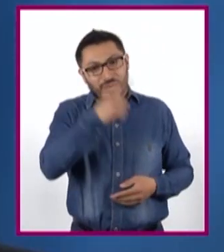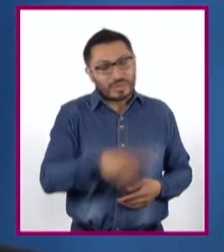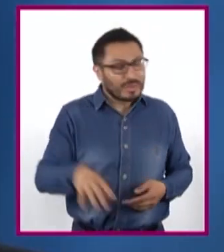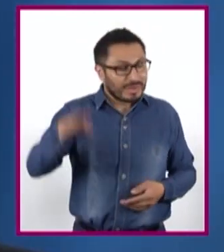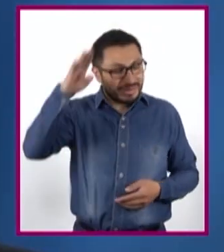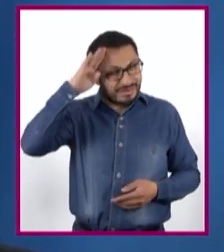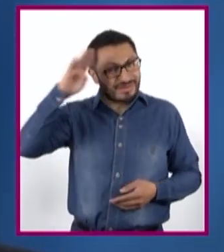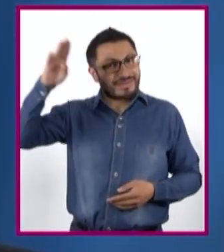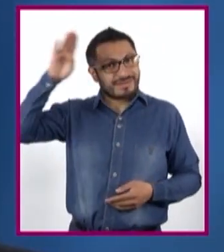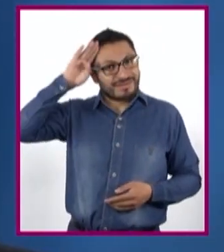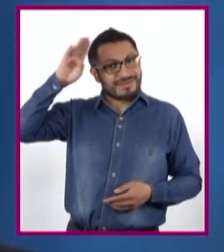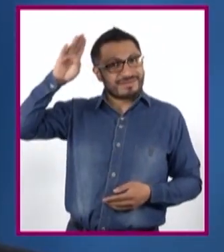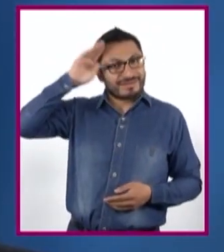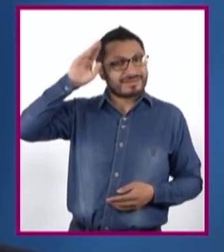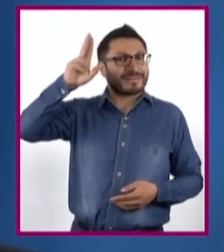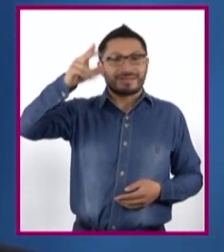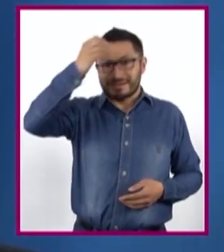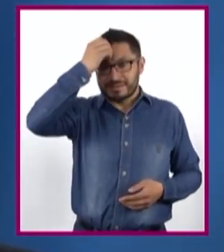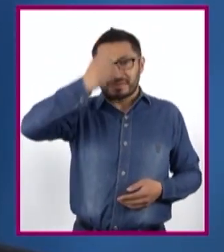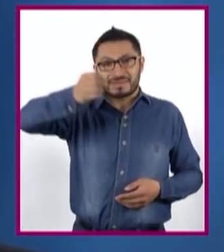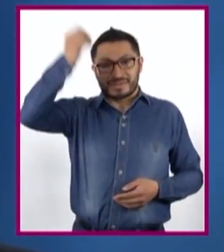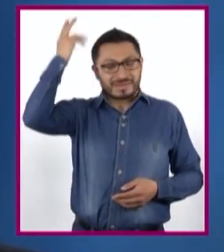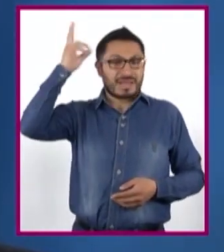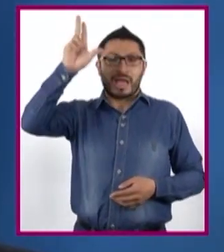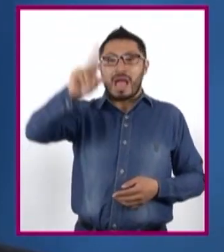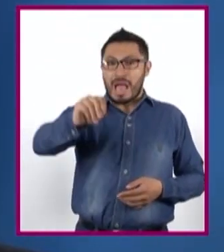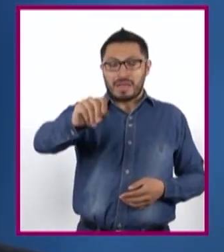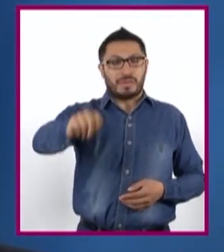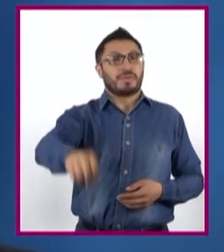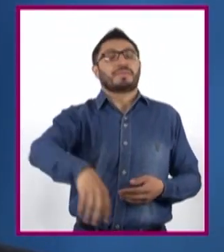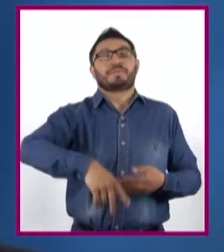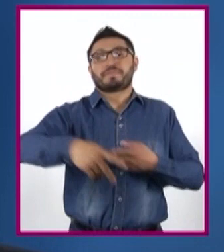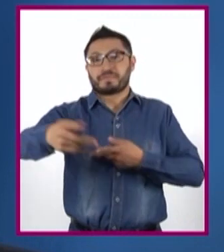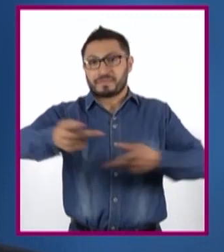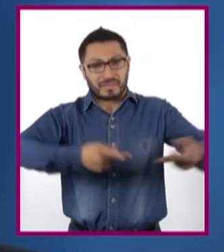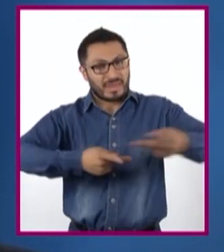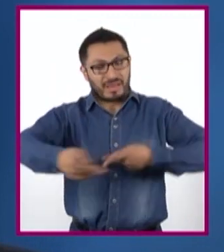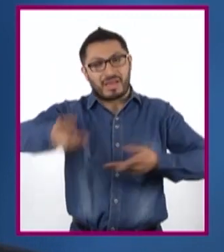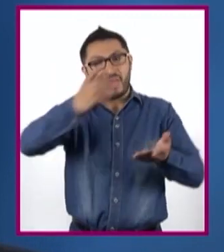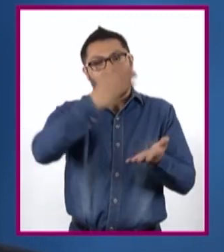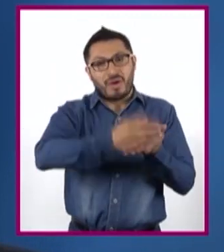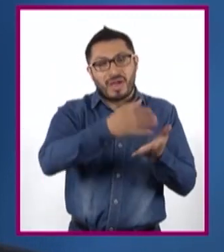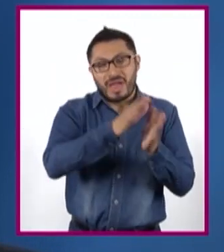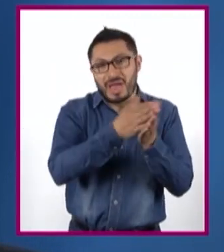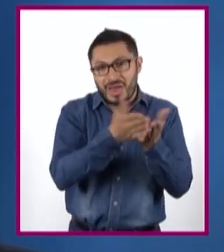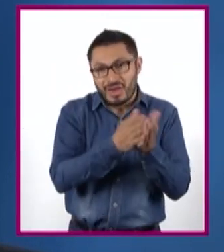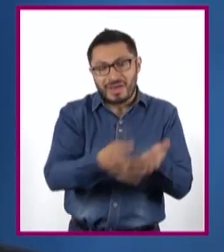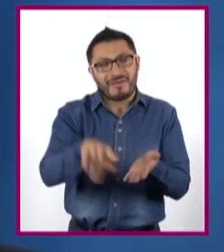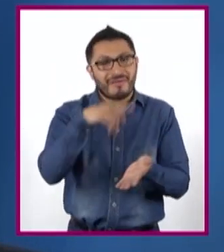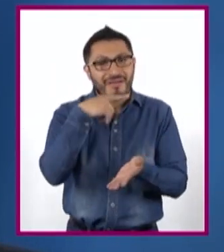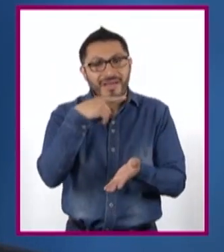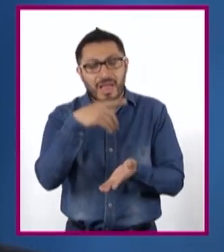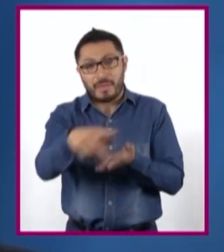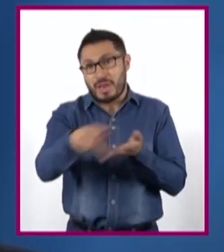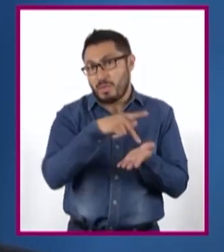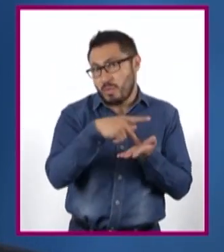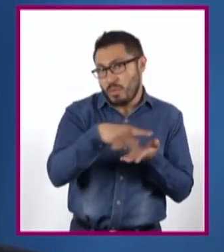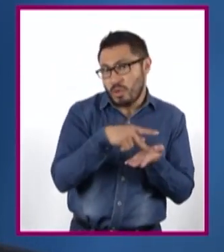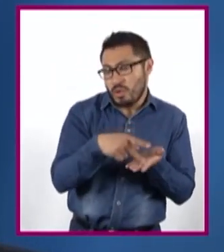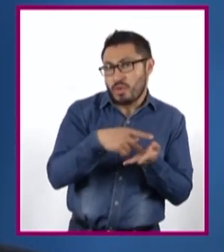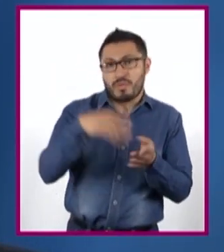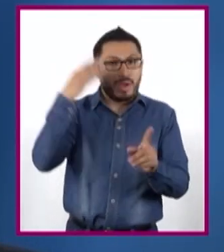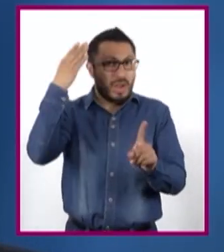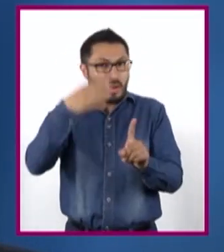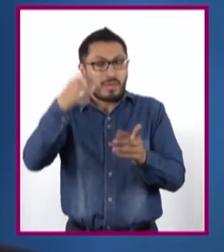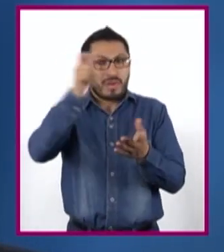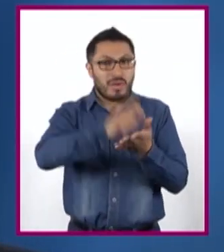preguntas. No olviden tener a la mano su cuaderno, libro de texto, lápiz o pluma para que puedan